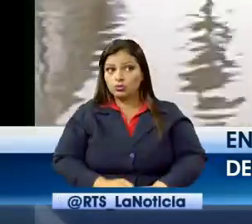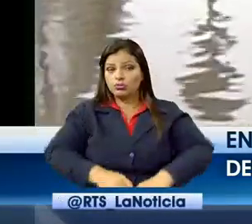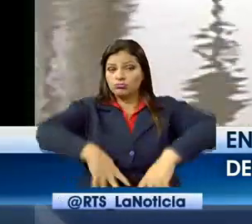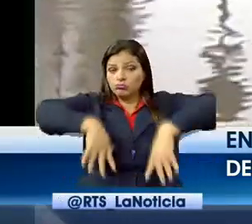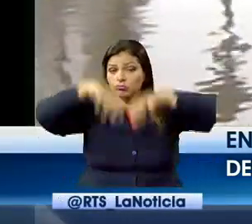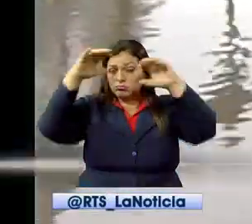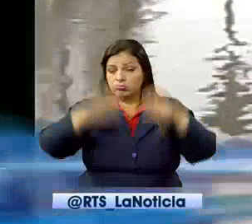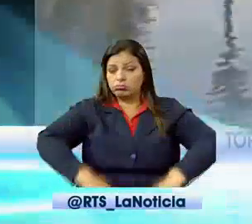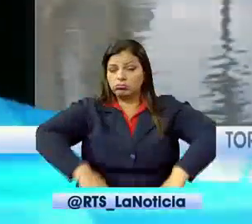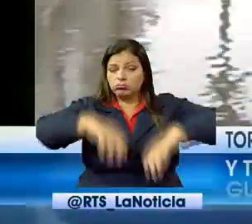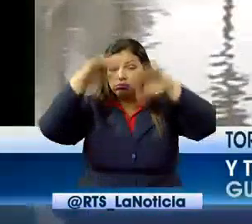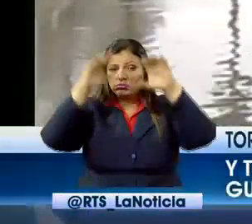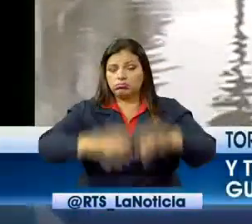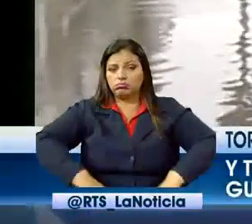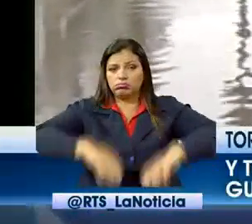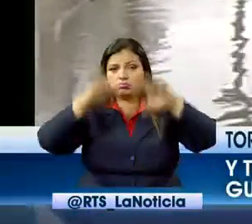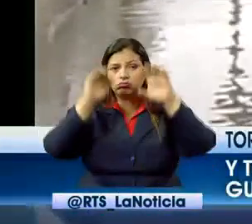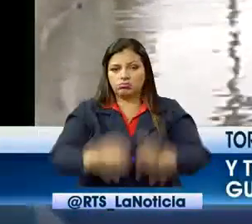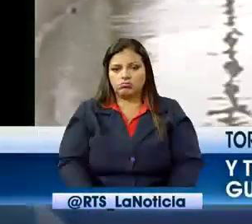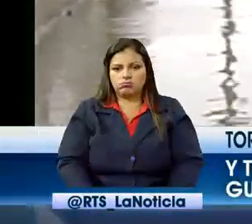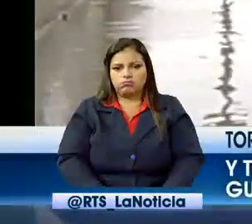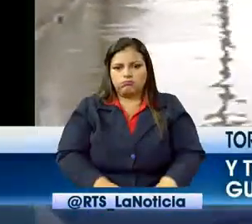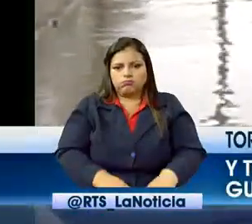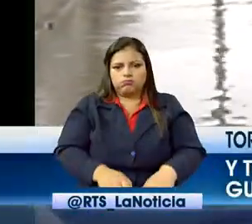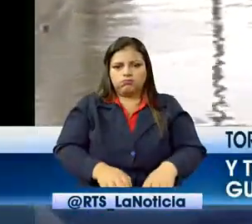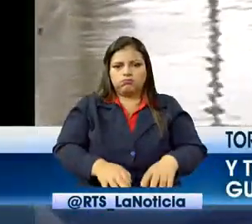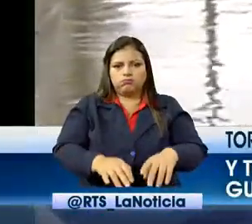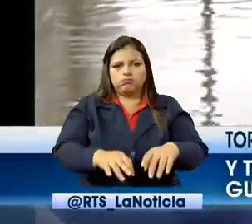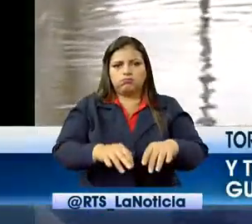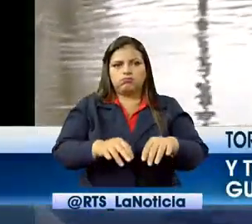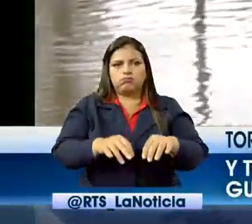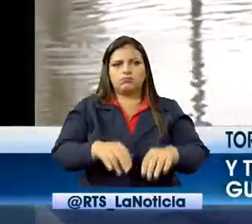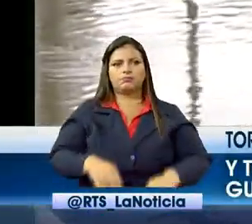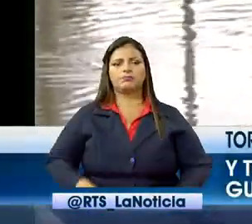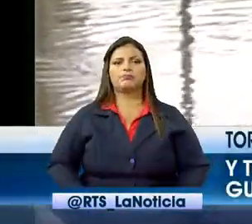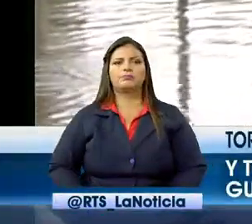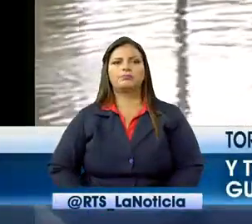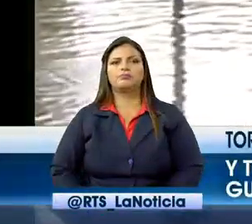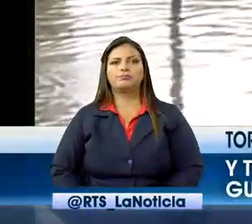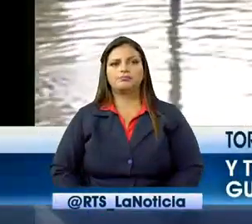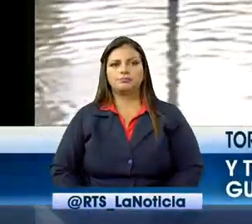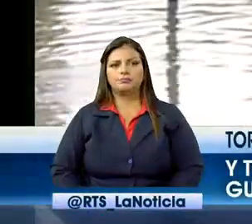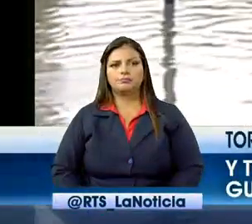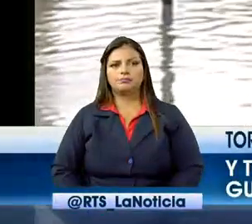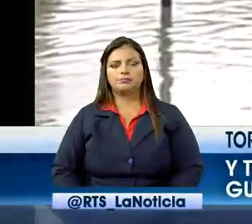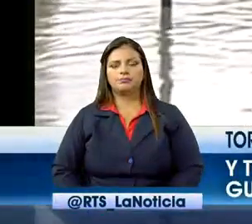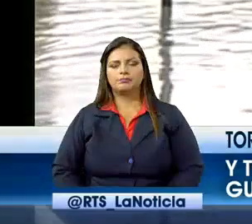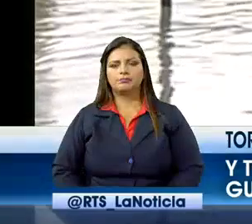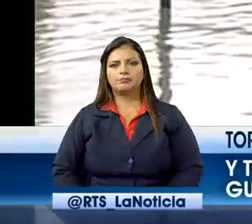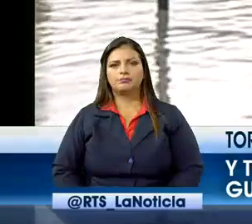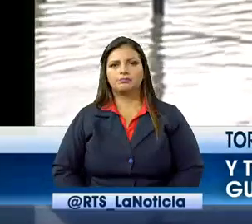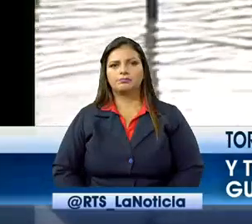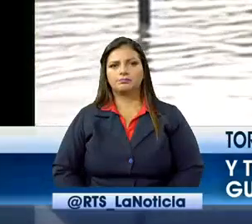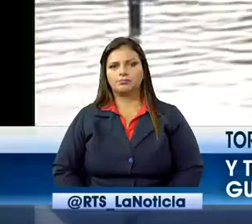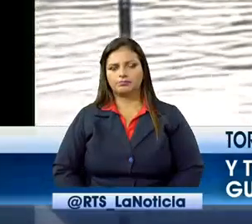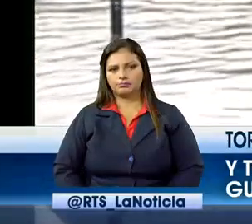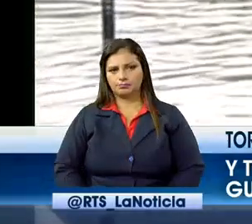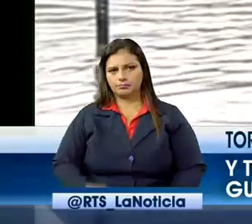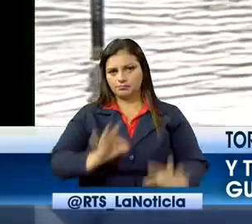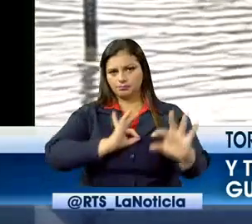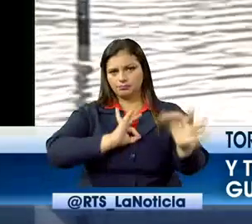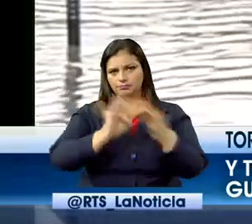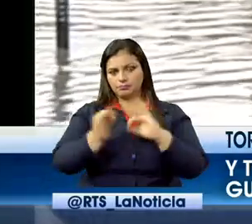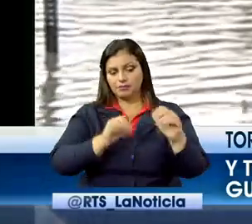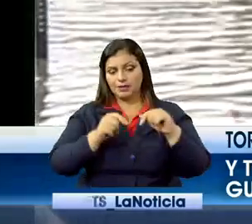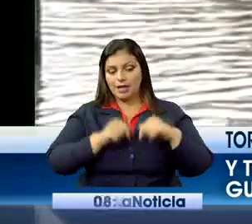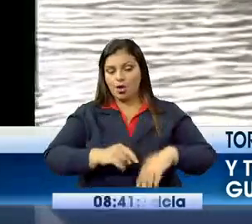sin embargo, miren cómo todavía se sienten los estragos. Este es el tramo más o menos, para ubicarnos un poquito, de Urdesa al